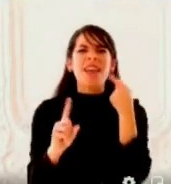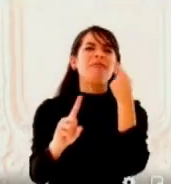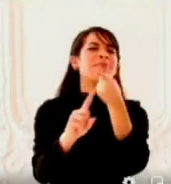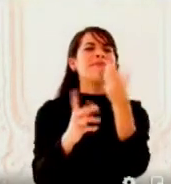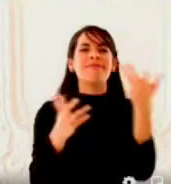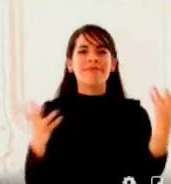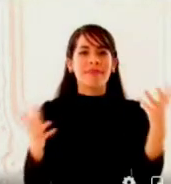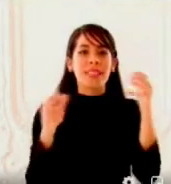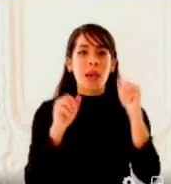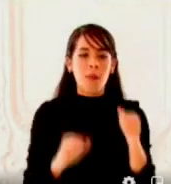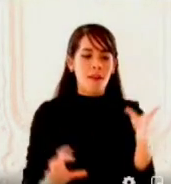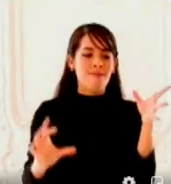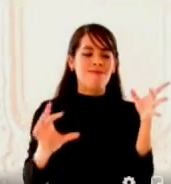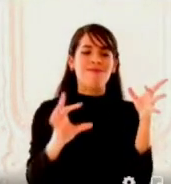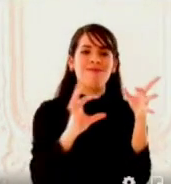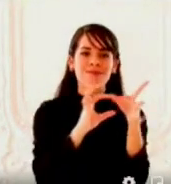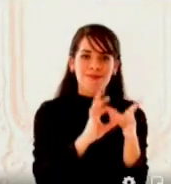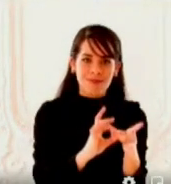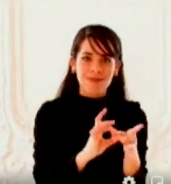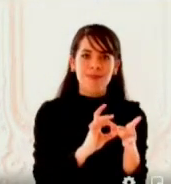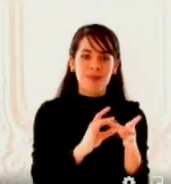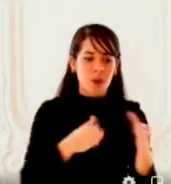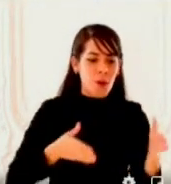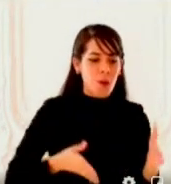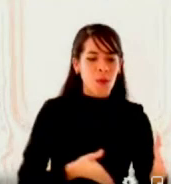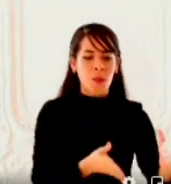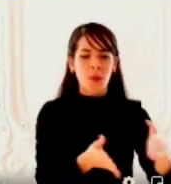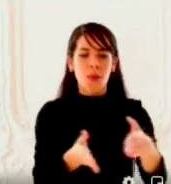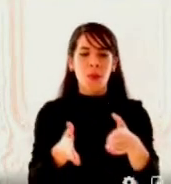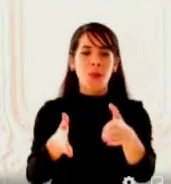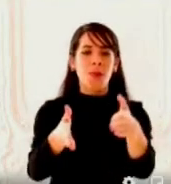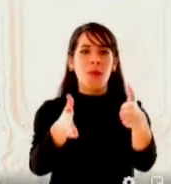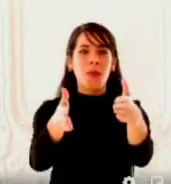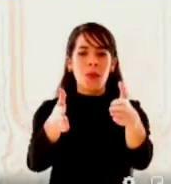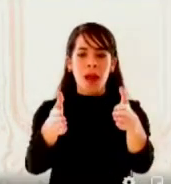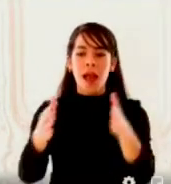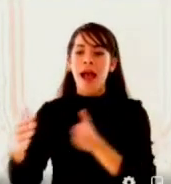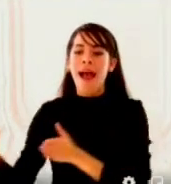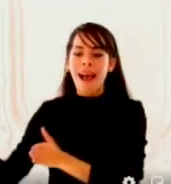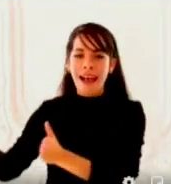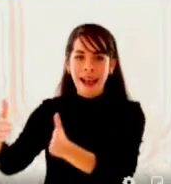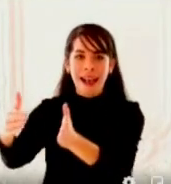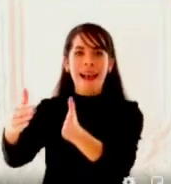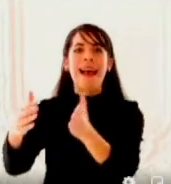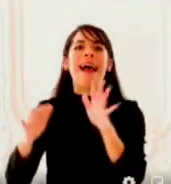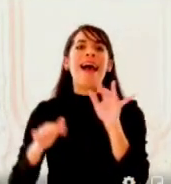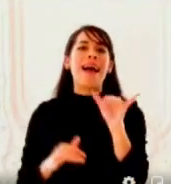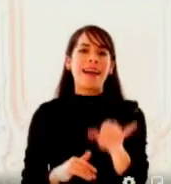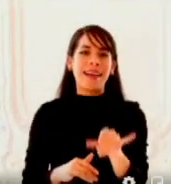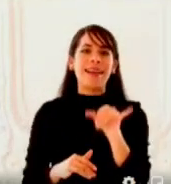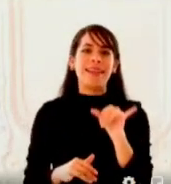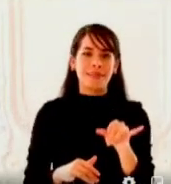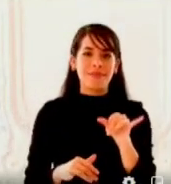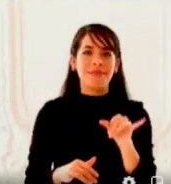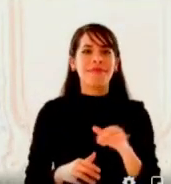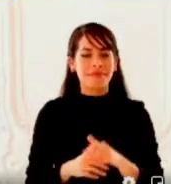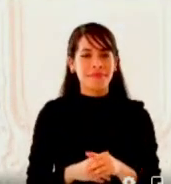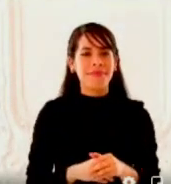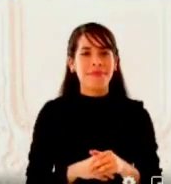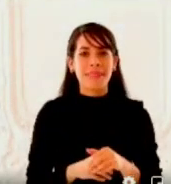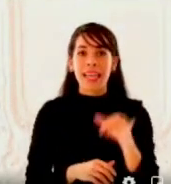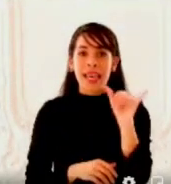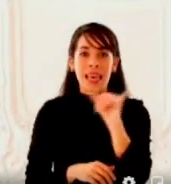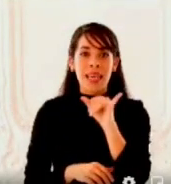cuando se conecte, porque ciertamente donde esté el expreso no van a haber establecimientos comerciales por regla general. Donde van a estar es en